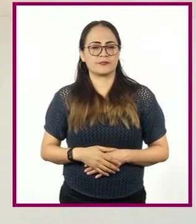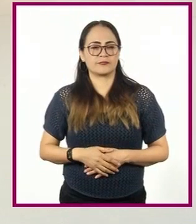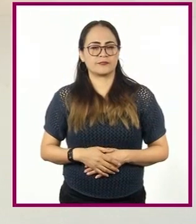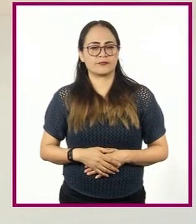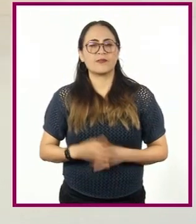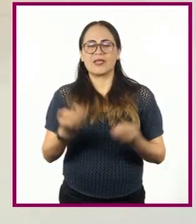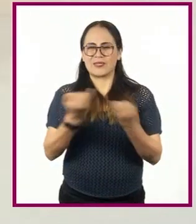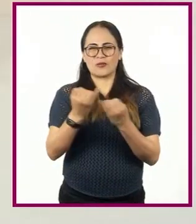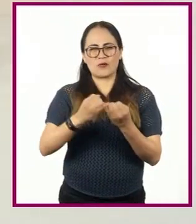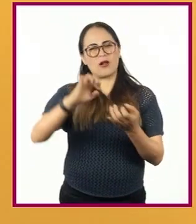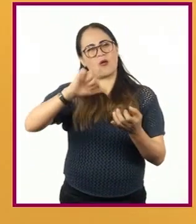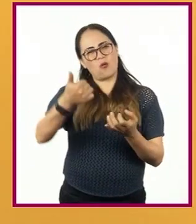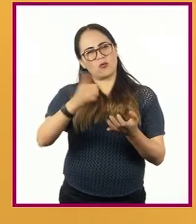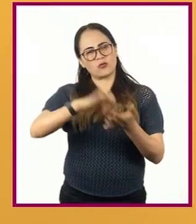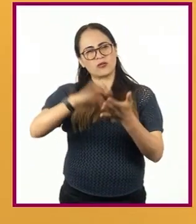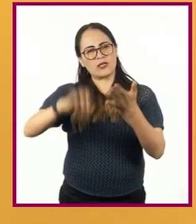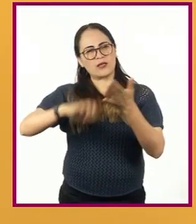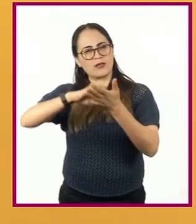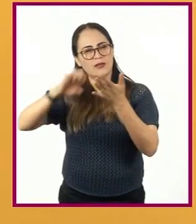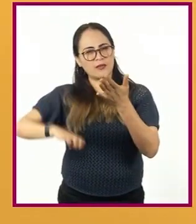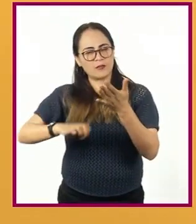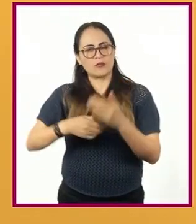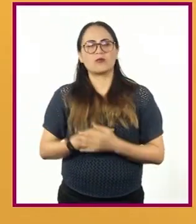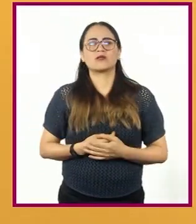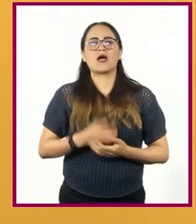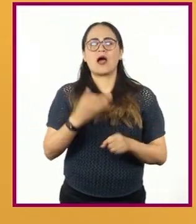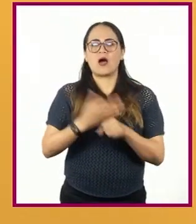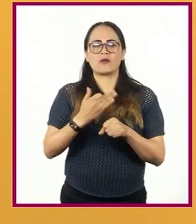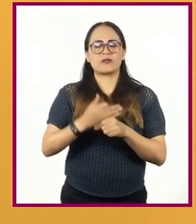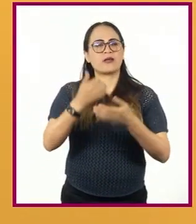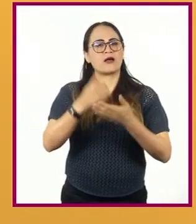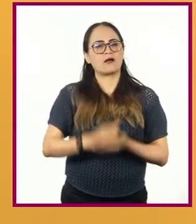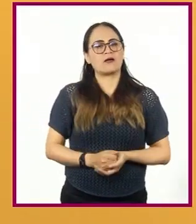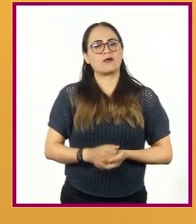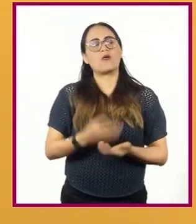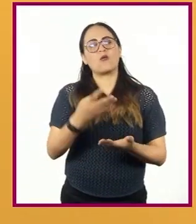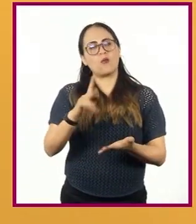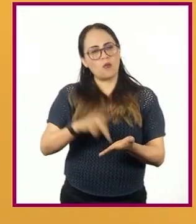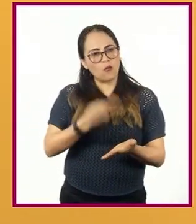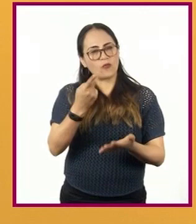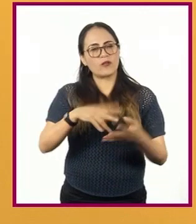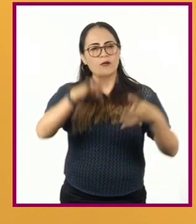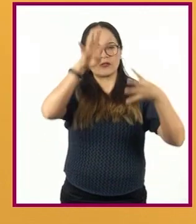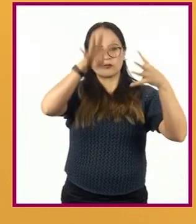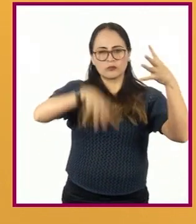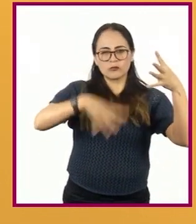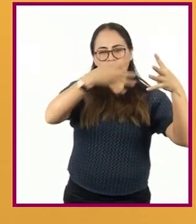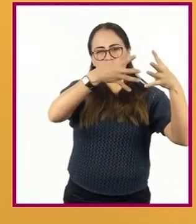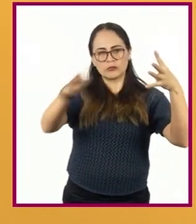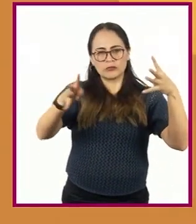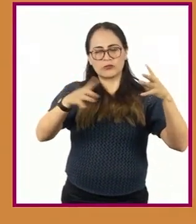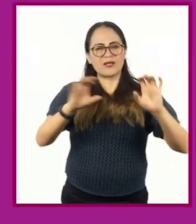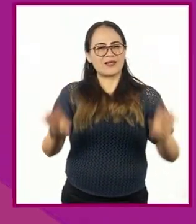Analicemos más casos. Para ello, usaremos otra vez una tabla en una hoja de